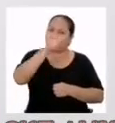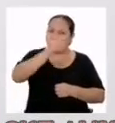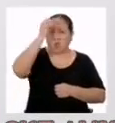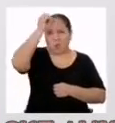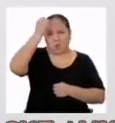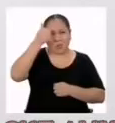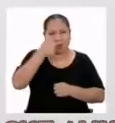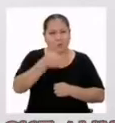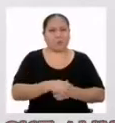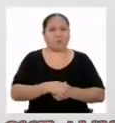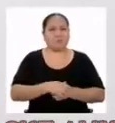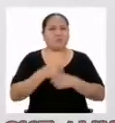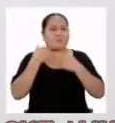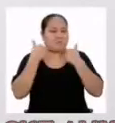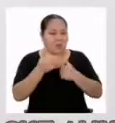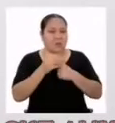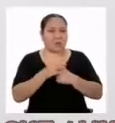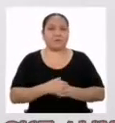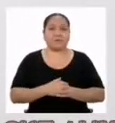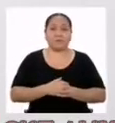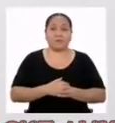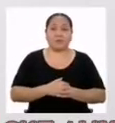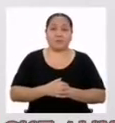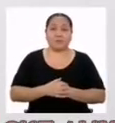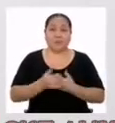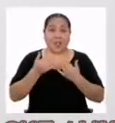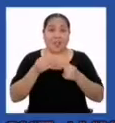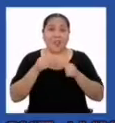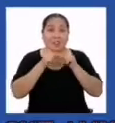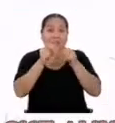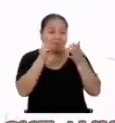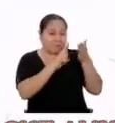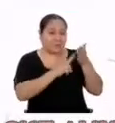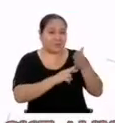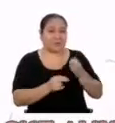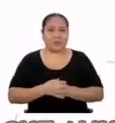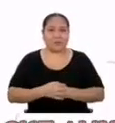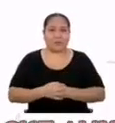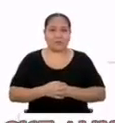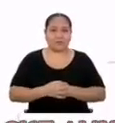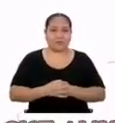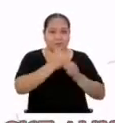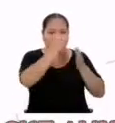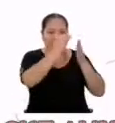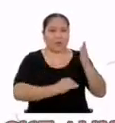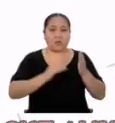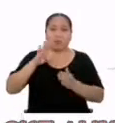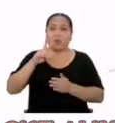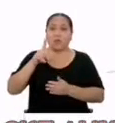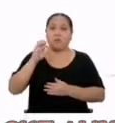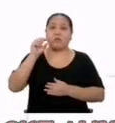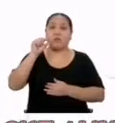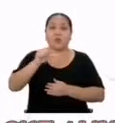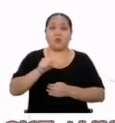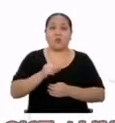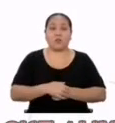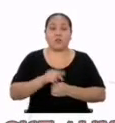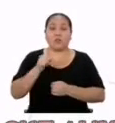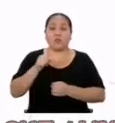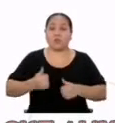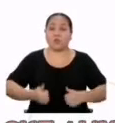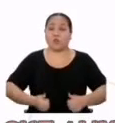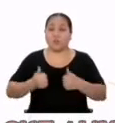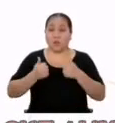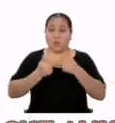texto. Va bien. Ahora, sigamos leyendo. En su blog sobre la vida bajo el régimen talibán,